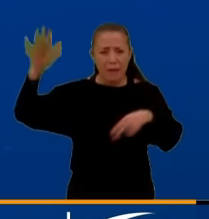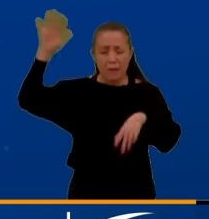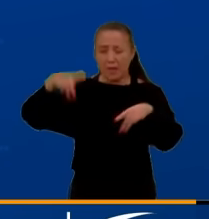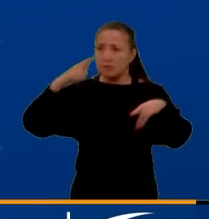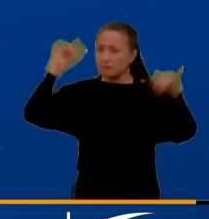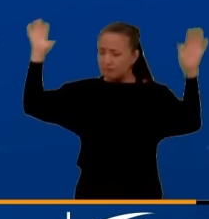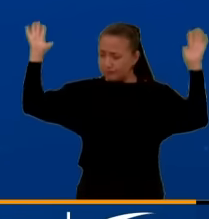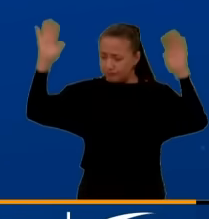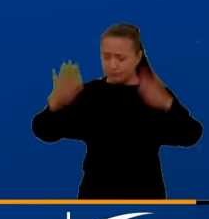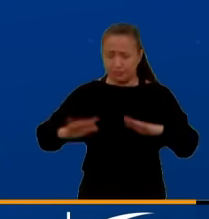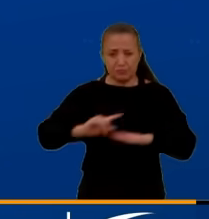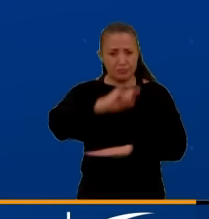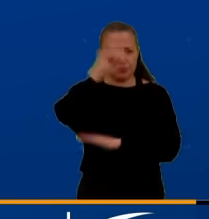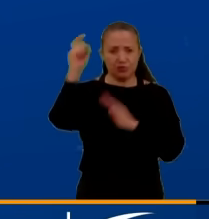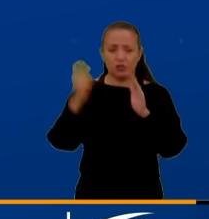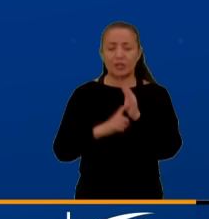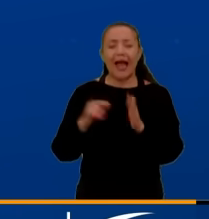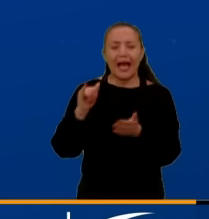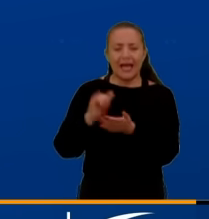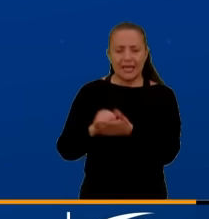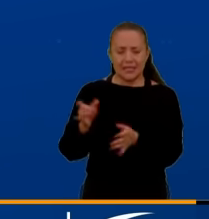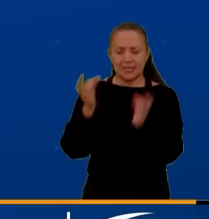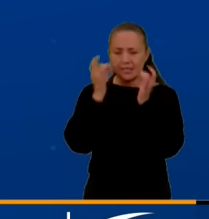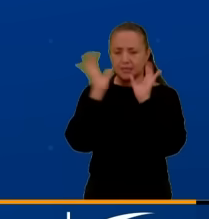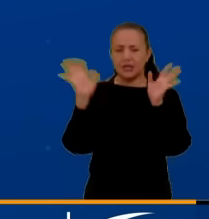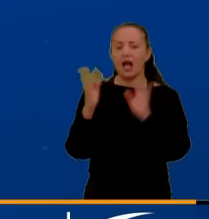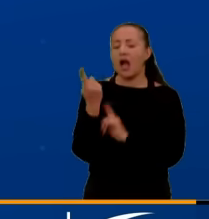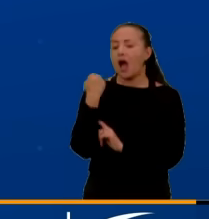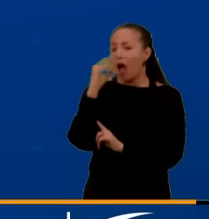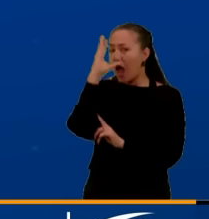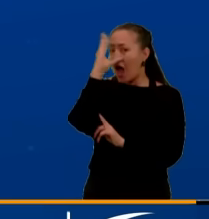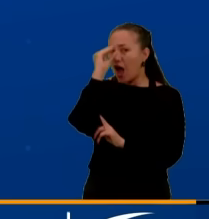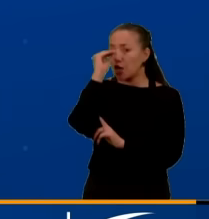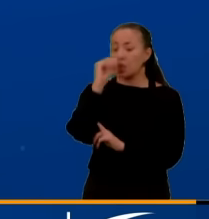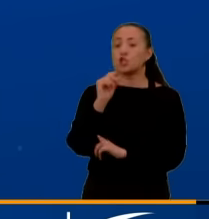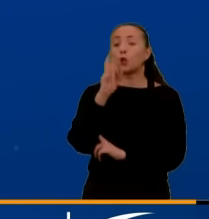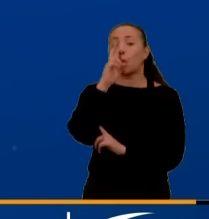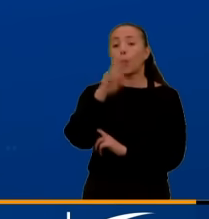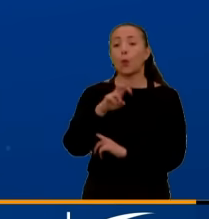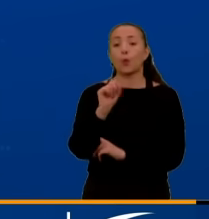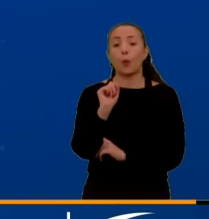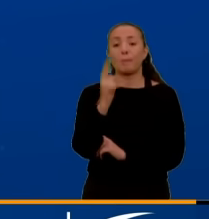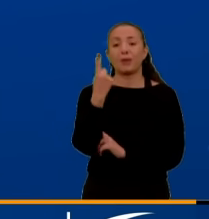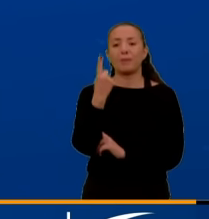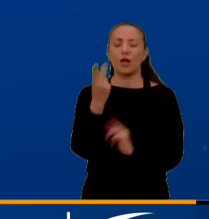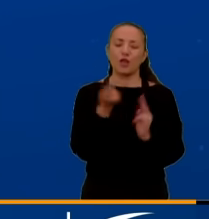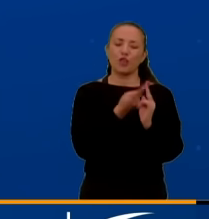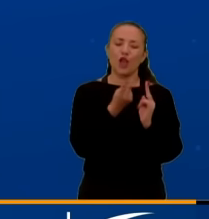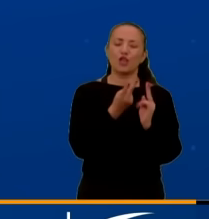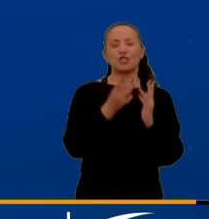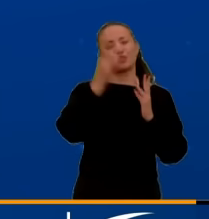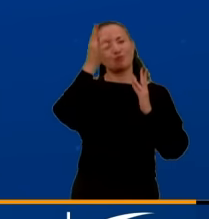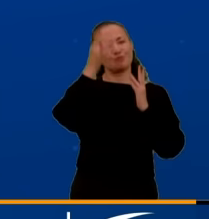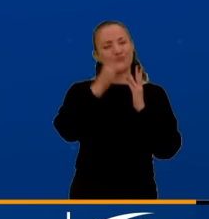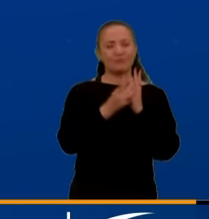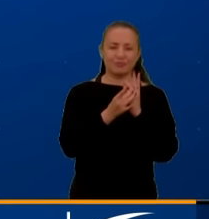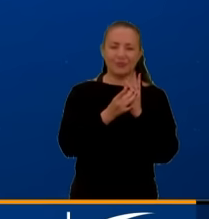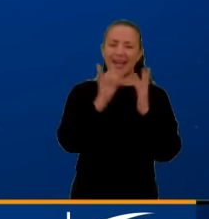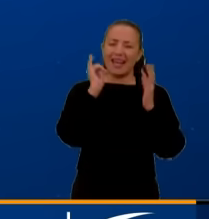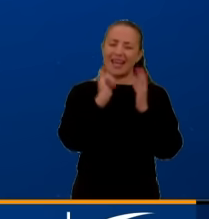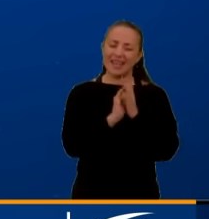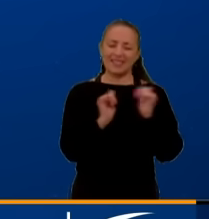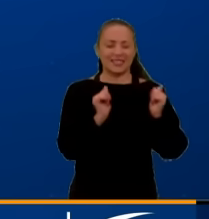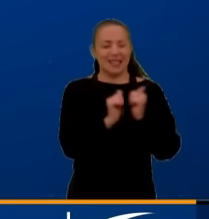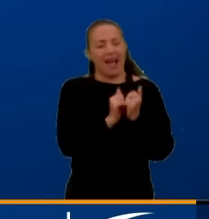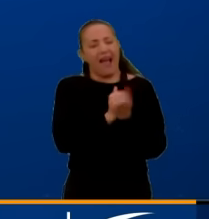destruido totalmente. Así fue la tragedia ocurrida en la noche del sábado 1 de junio, cuando una pareja sellaba su amor a través de su matrimonio.